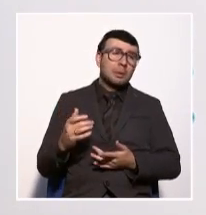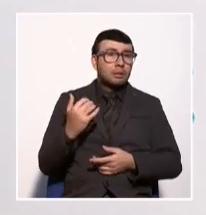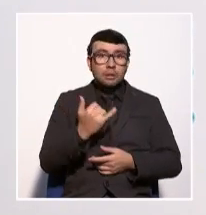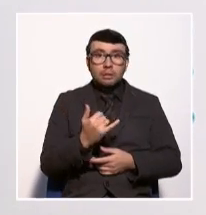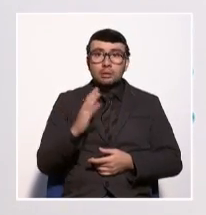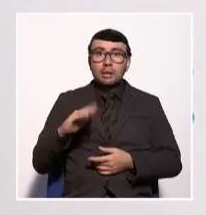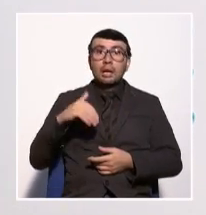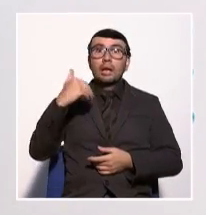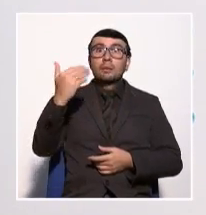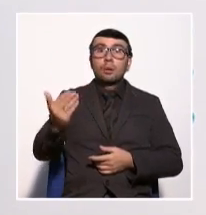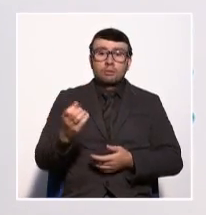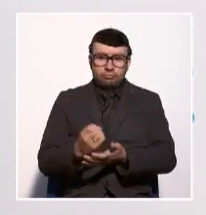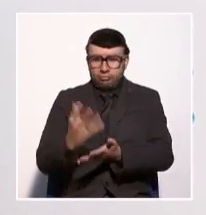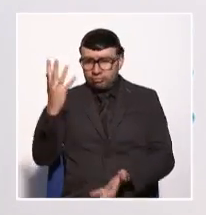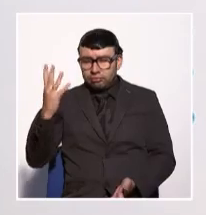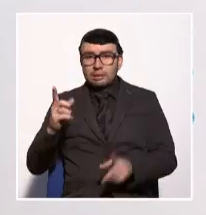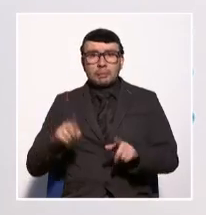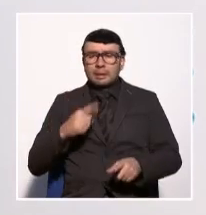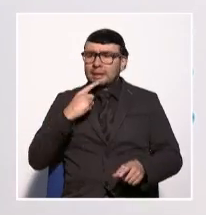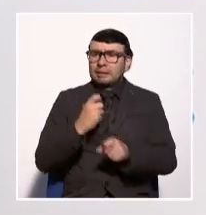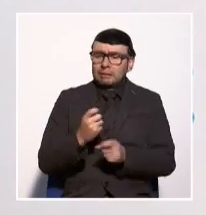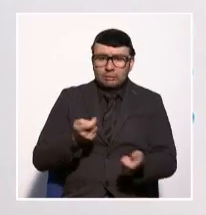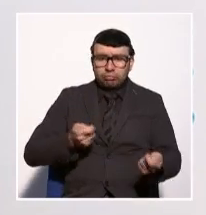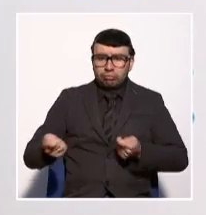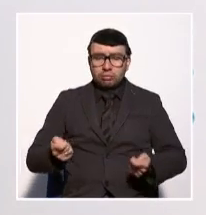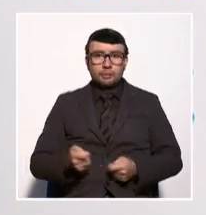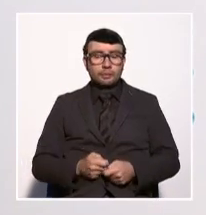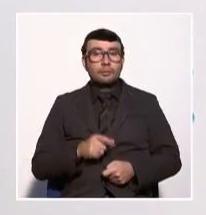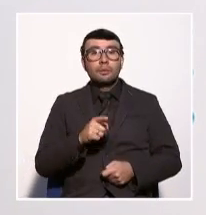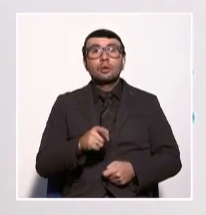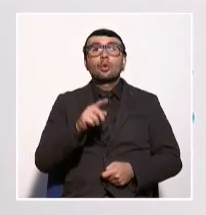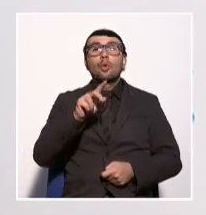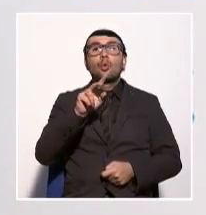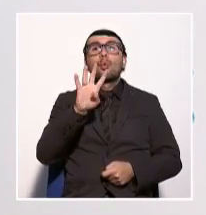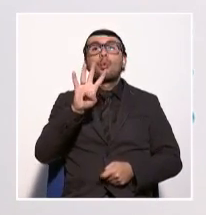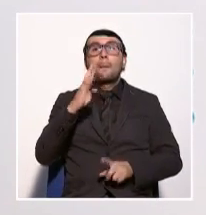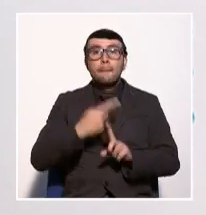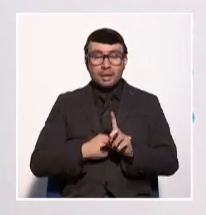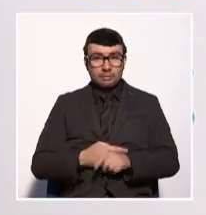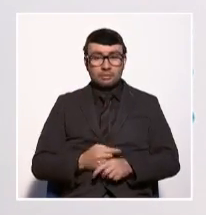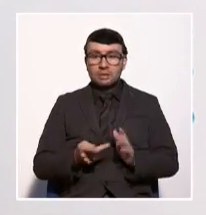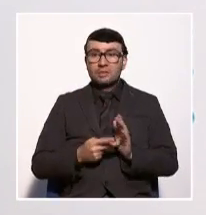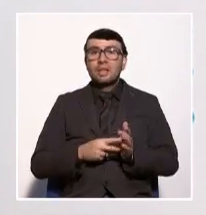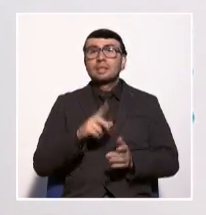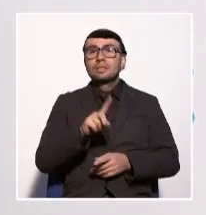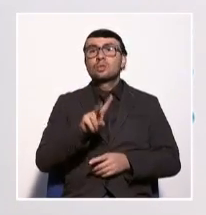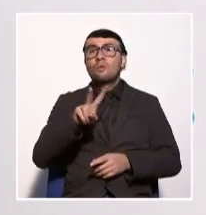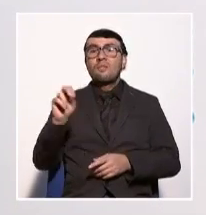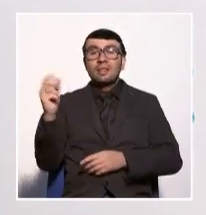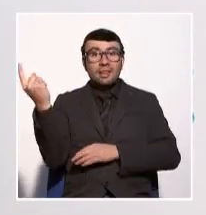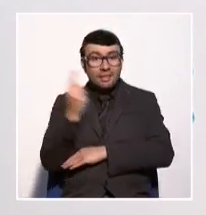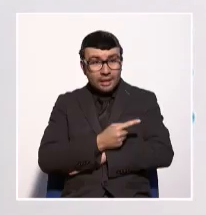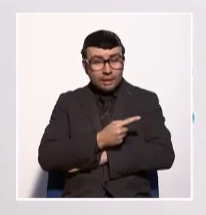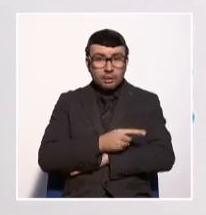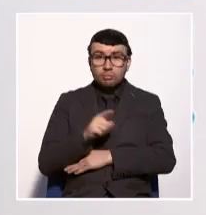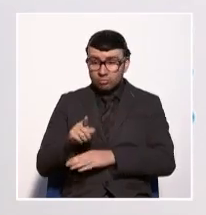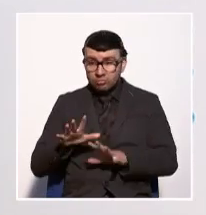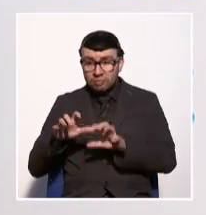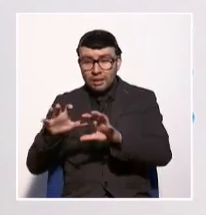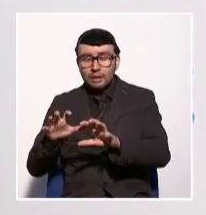más complicado es cuatro meses son 120 días que en un cáncer es tiempo